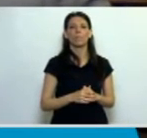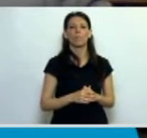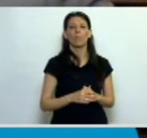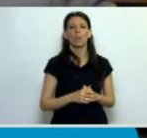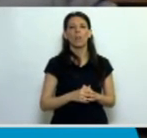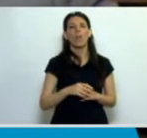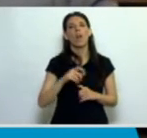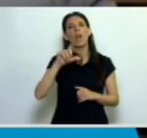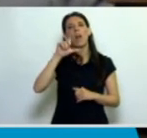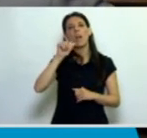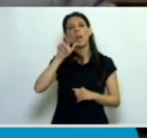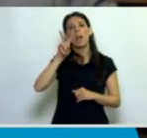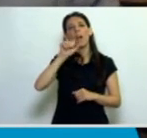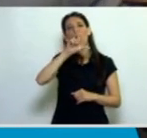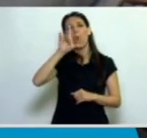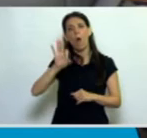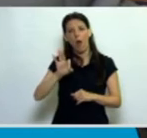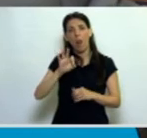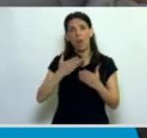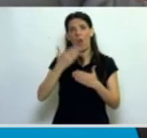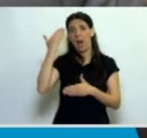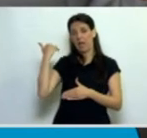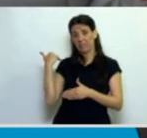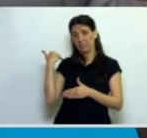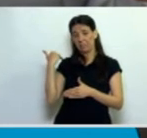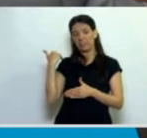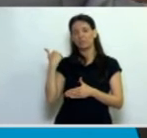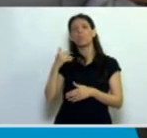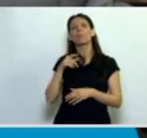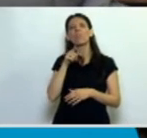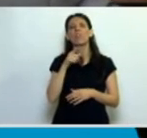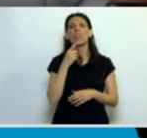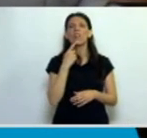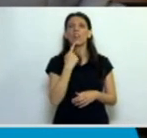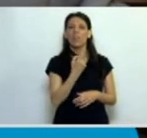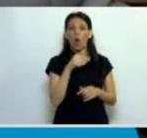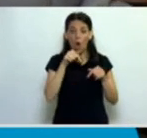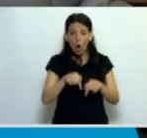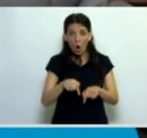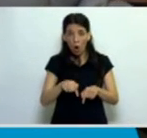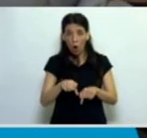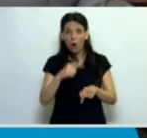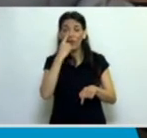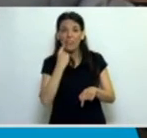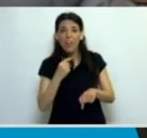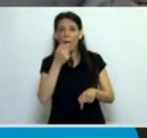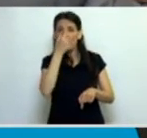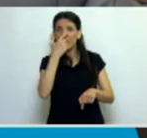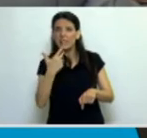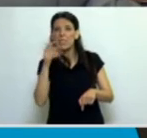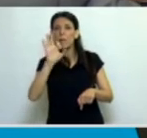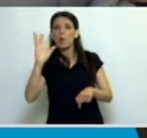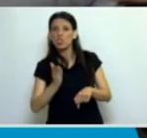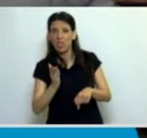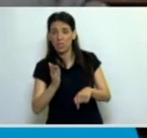a cuando Cavallo rebajó esos aportes patronales. Estamos hablando de que hoy están en el